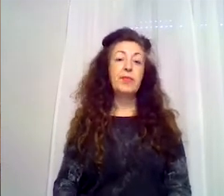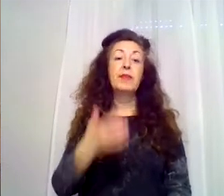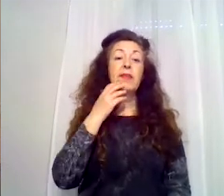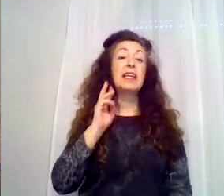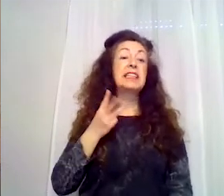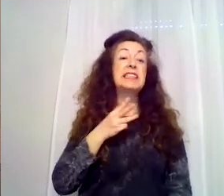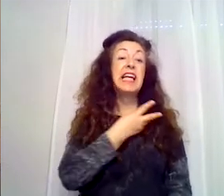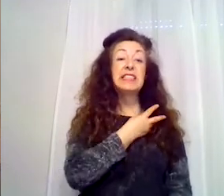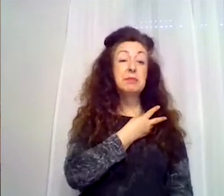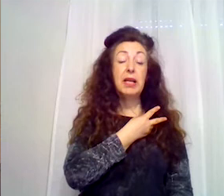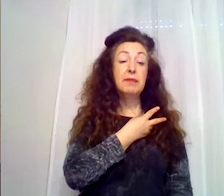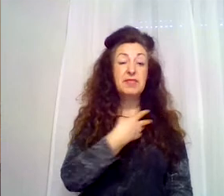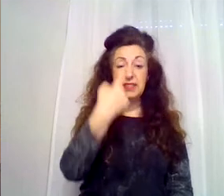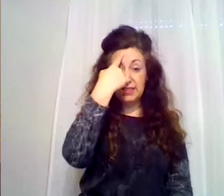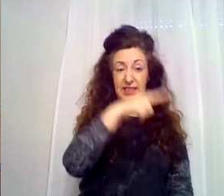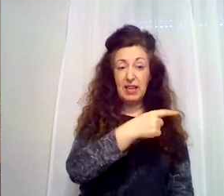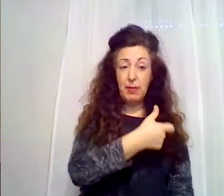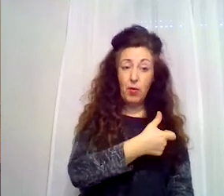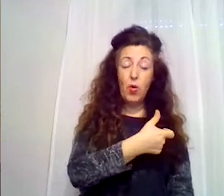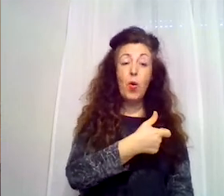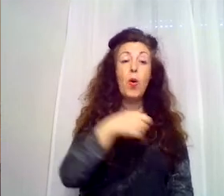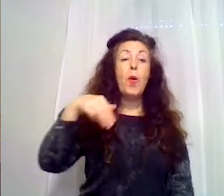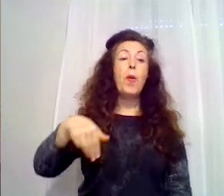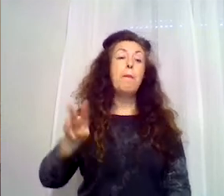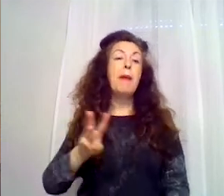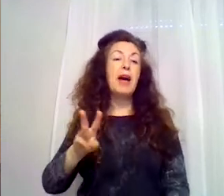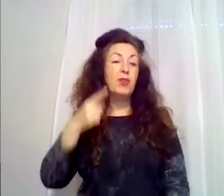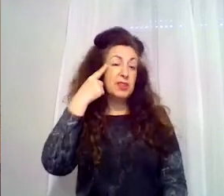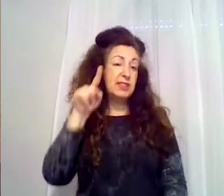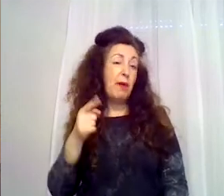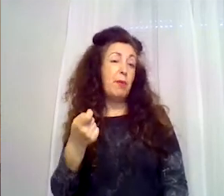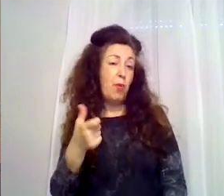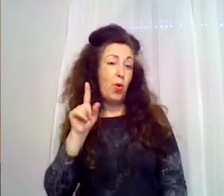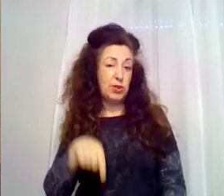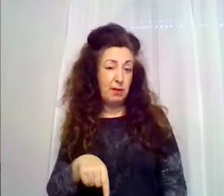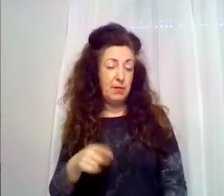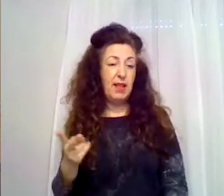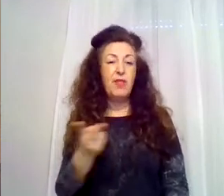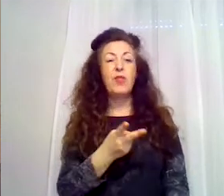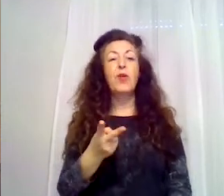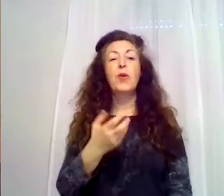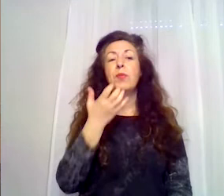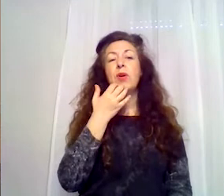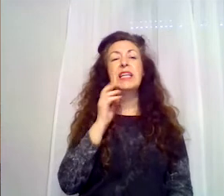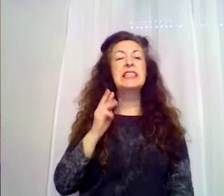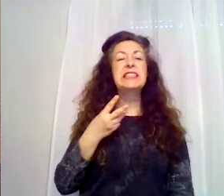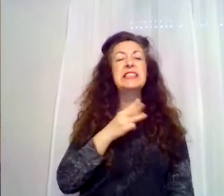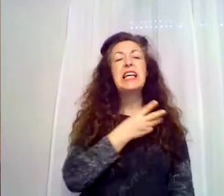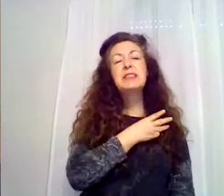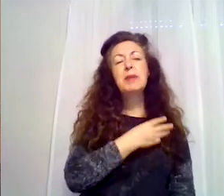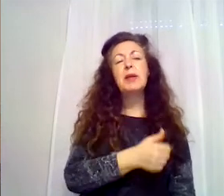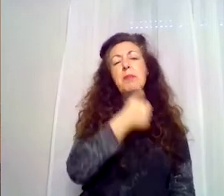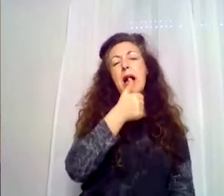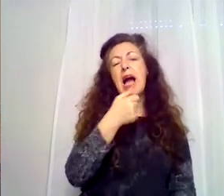esas frases latinas, pero quizá hay algo que nos hace pensar ya en alguien que conoce la